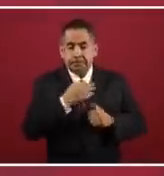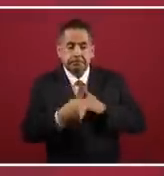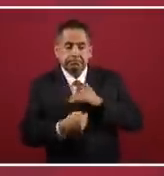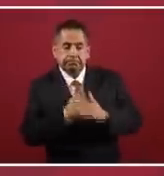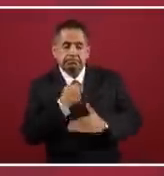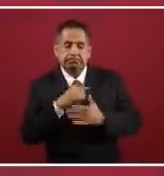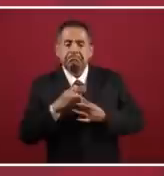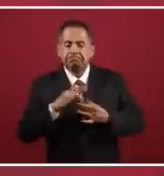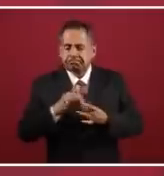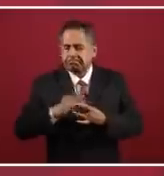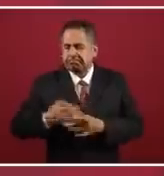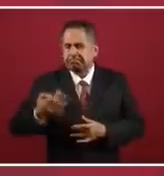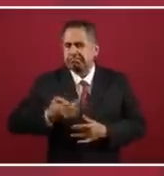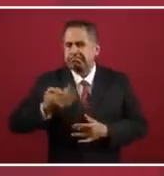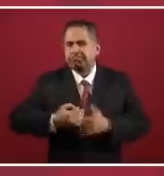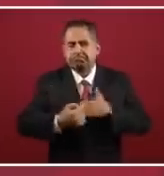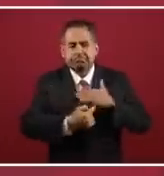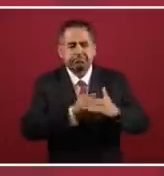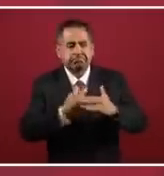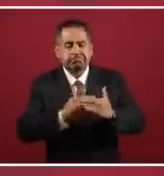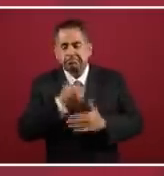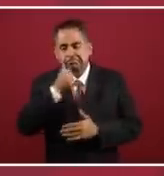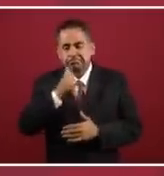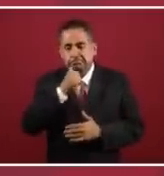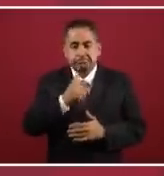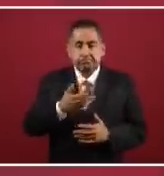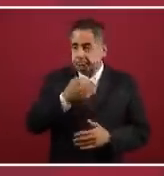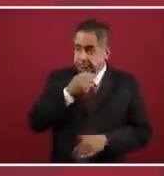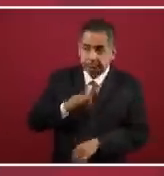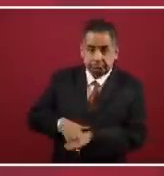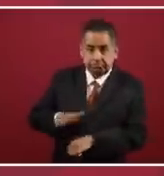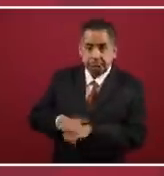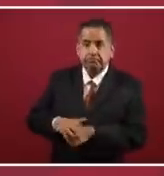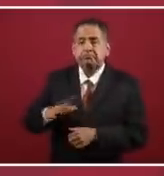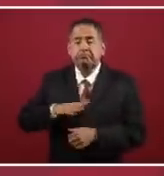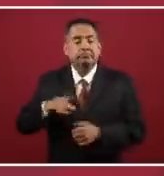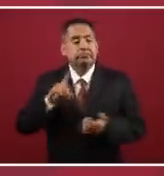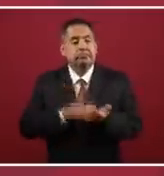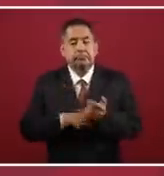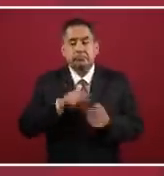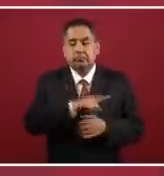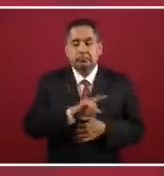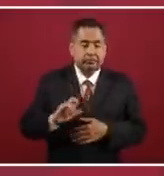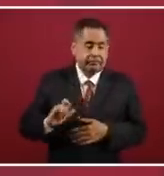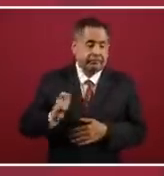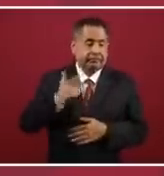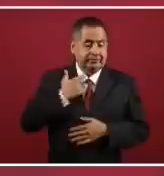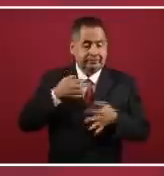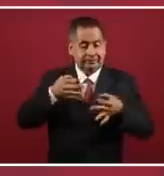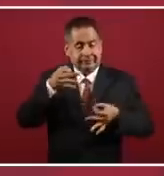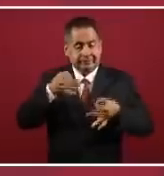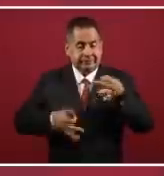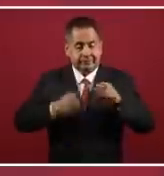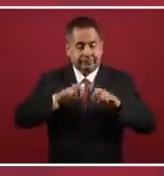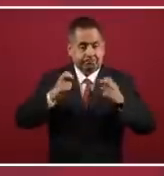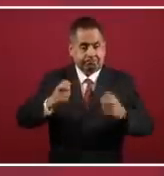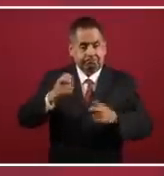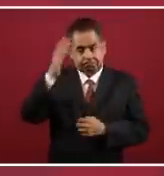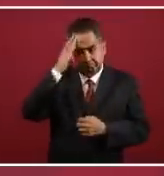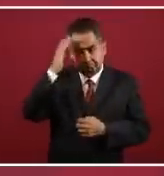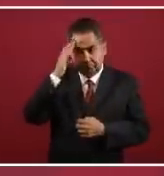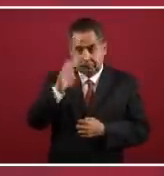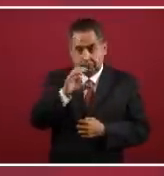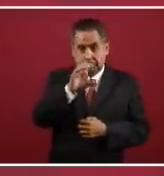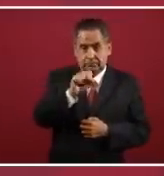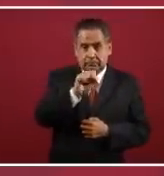siempre me han informado. Entonces me dicen que hay un exministro de la Corte,